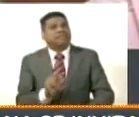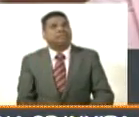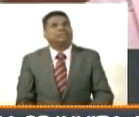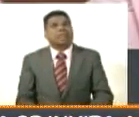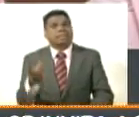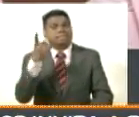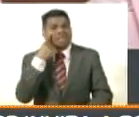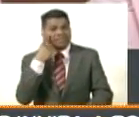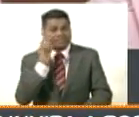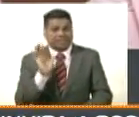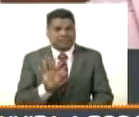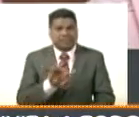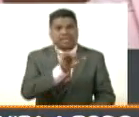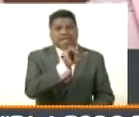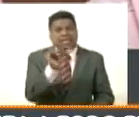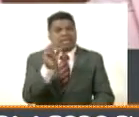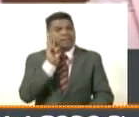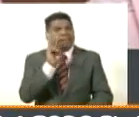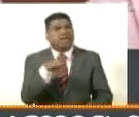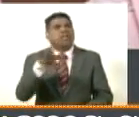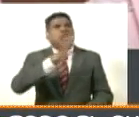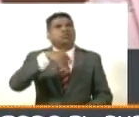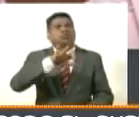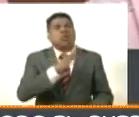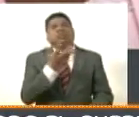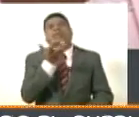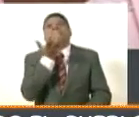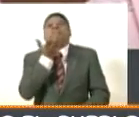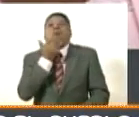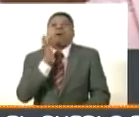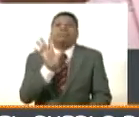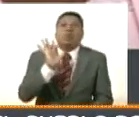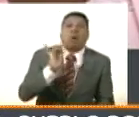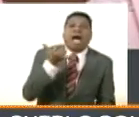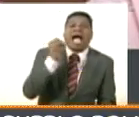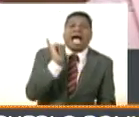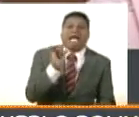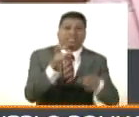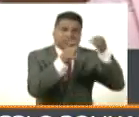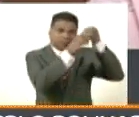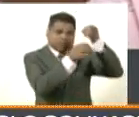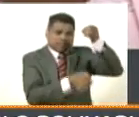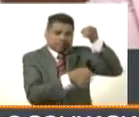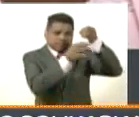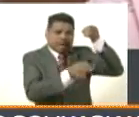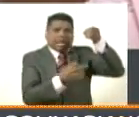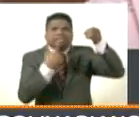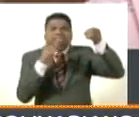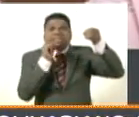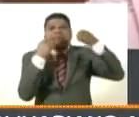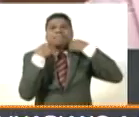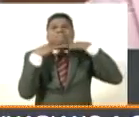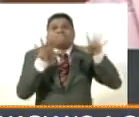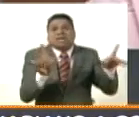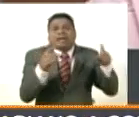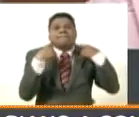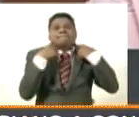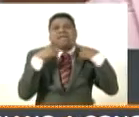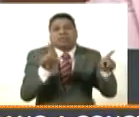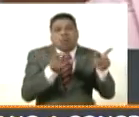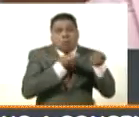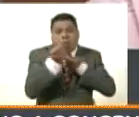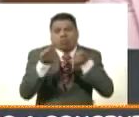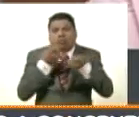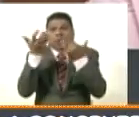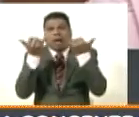a estar alerta y detectar dónde pudieran haber estos envases, estos equipos que estarían manipulados en